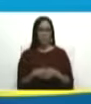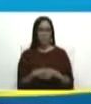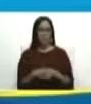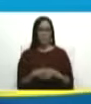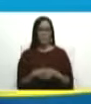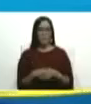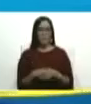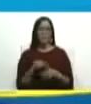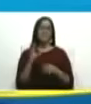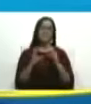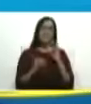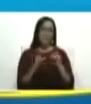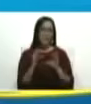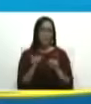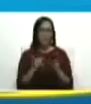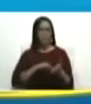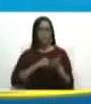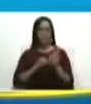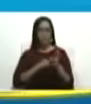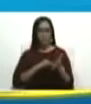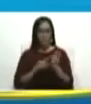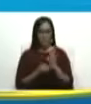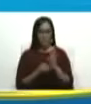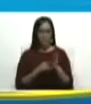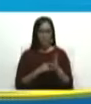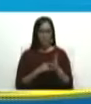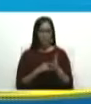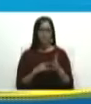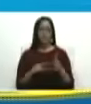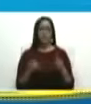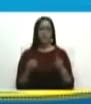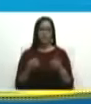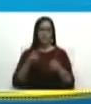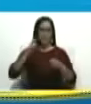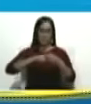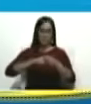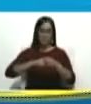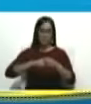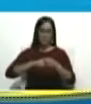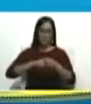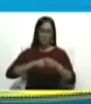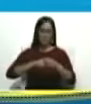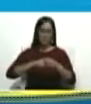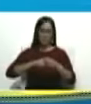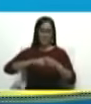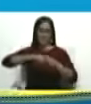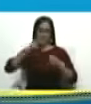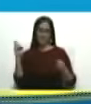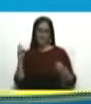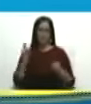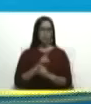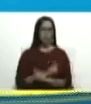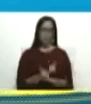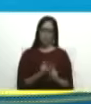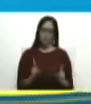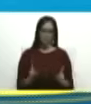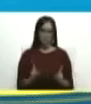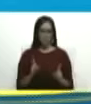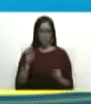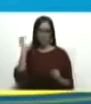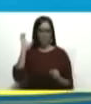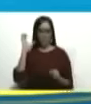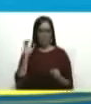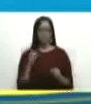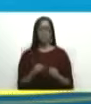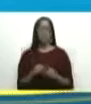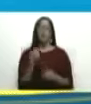Se habla del concepto de descentralización, pero no de desarticulación del país ni del estado, sino